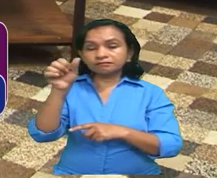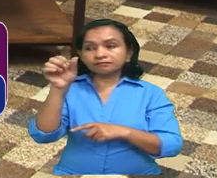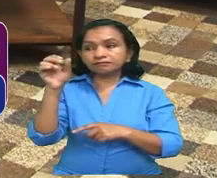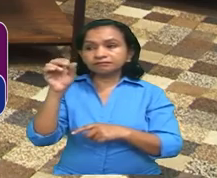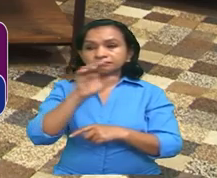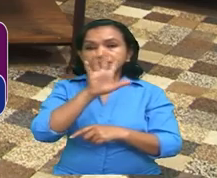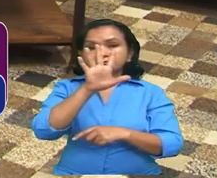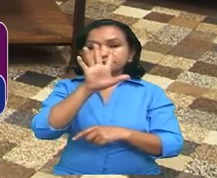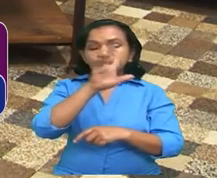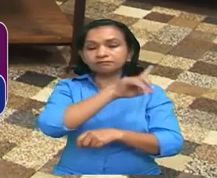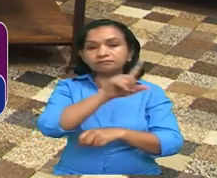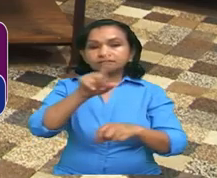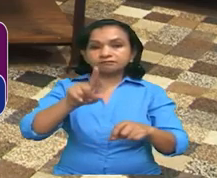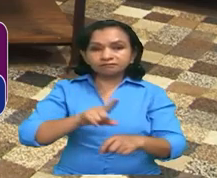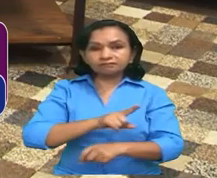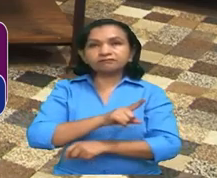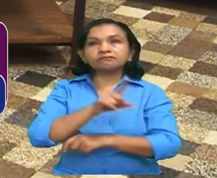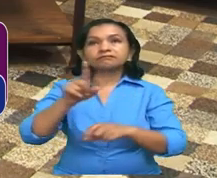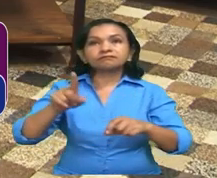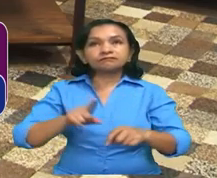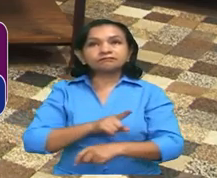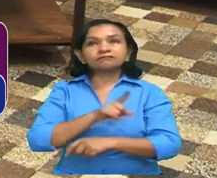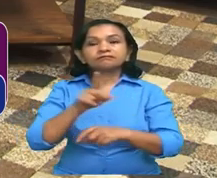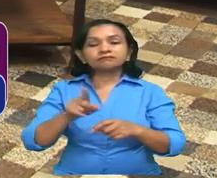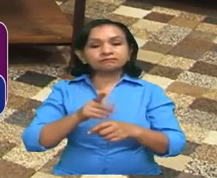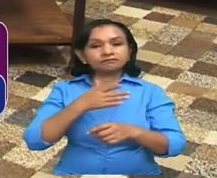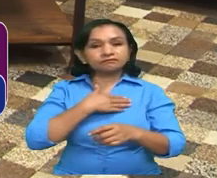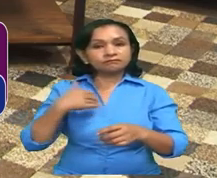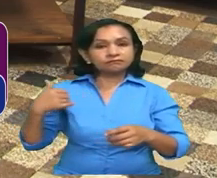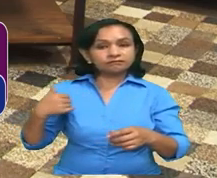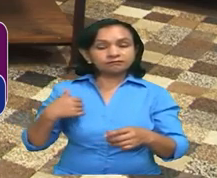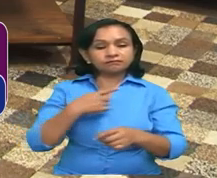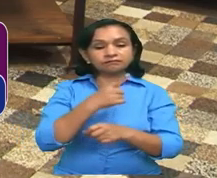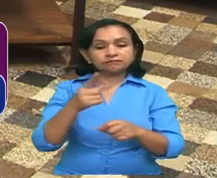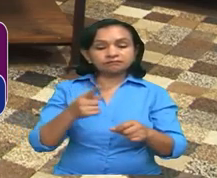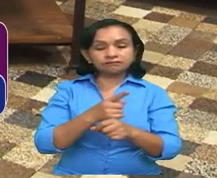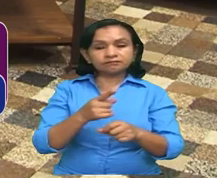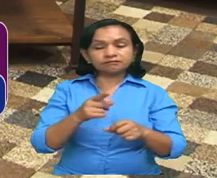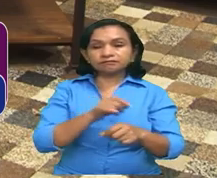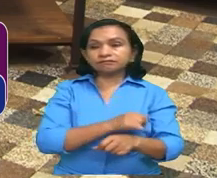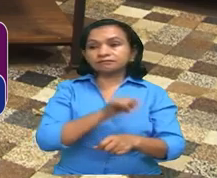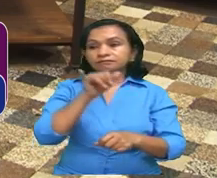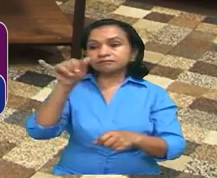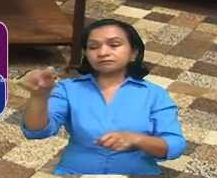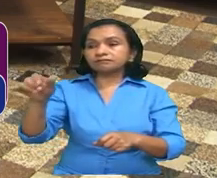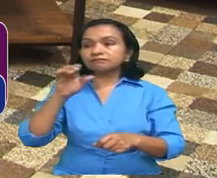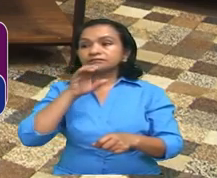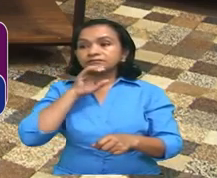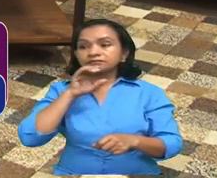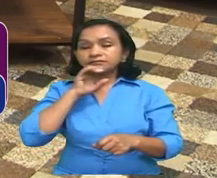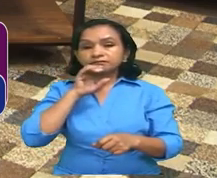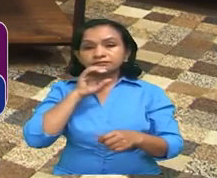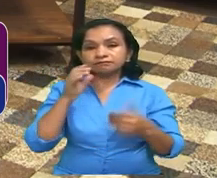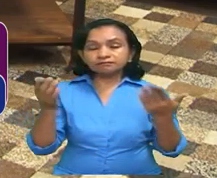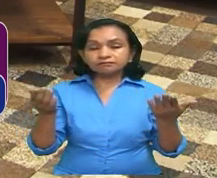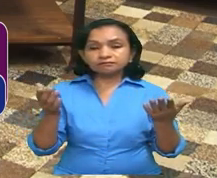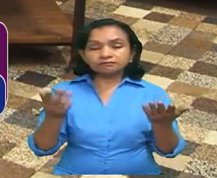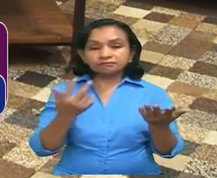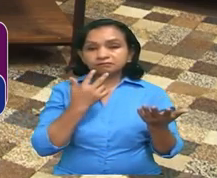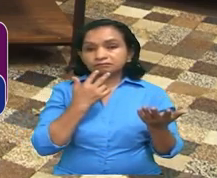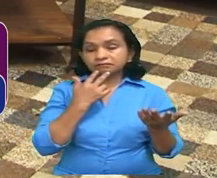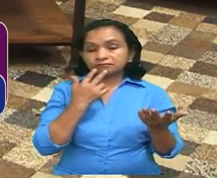Además, la ventaja que tienen, por ejemplo, con el viaje directo que tenemos a Cuba, es un viaje de